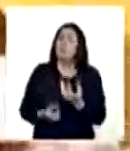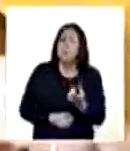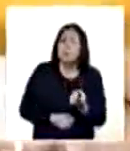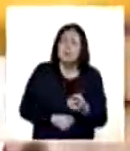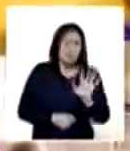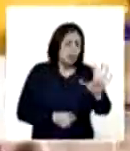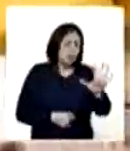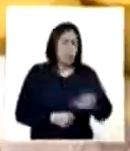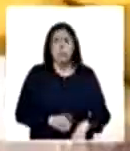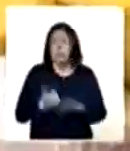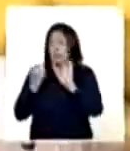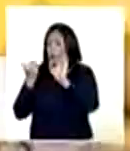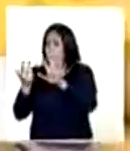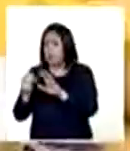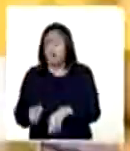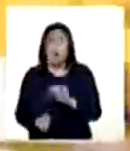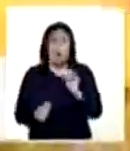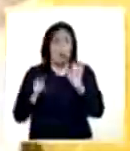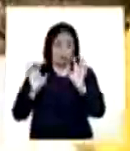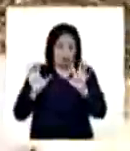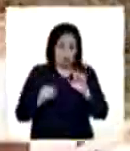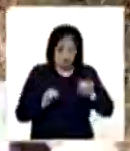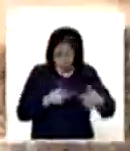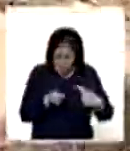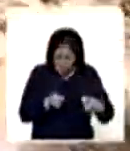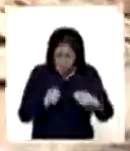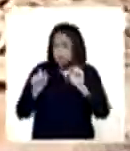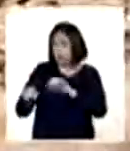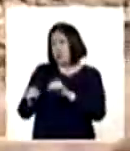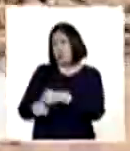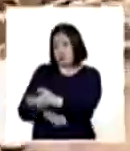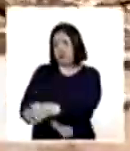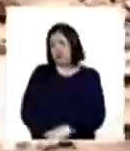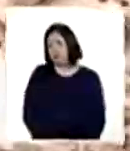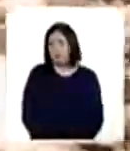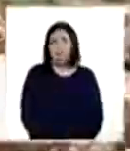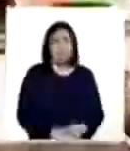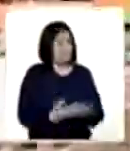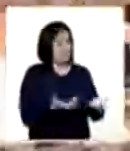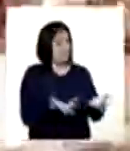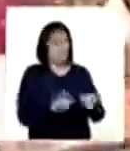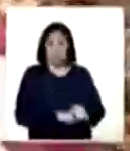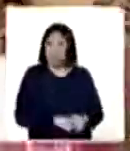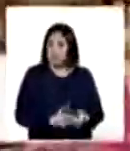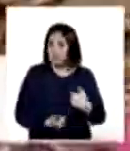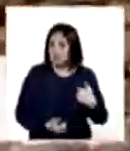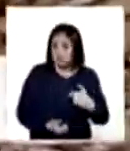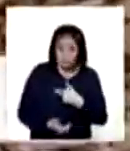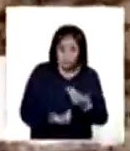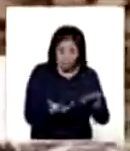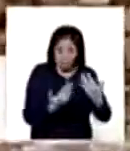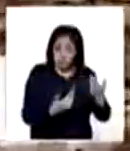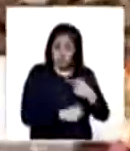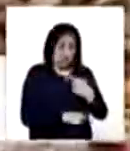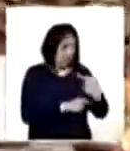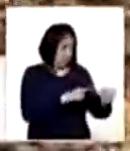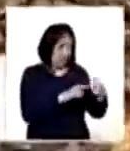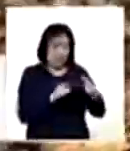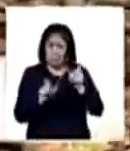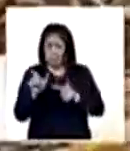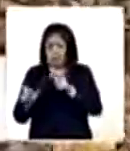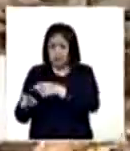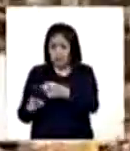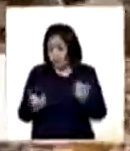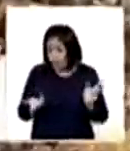de 5, de 8 y de 10. ¿Está saliendo? Sí. Sí, está sí. Está saliendo. Ve, como estábamos hablando aquí, hay varias personas que